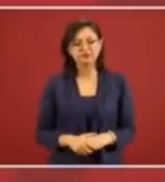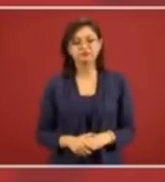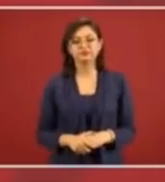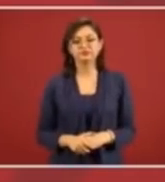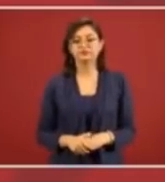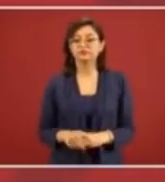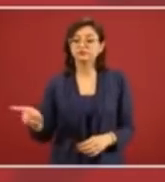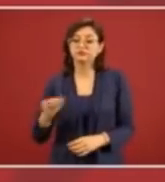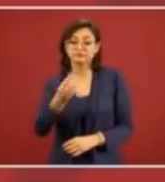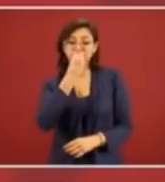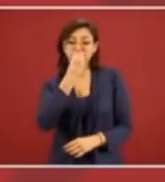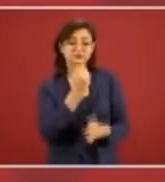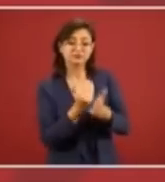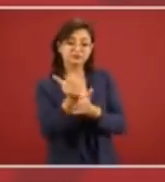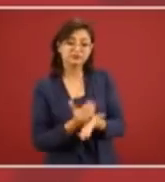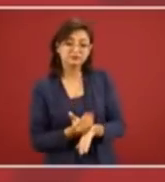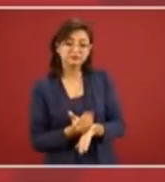se come menos,